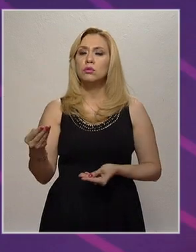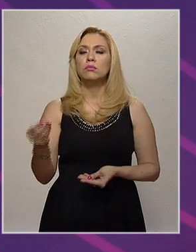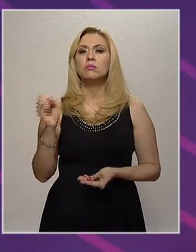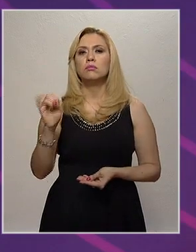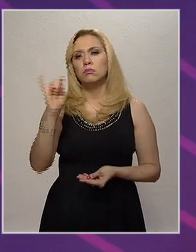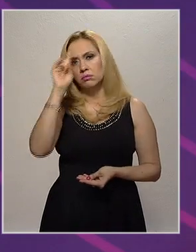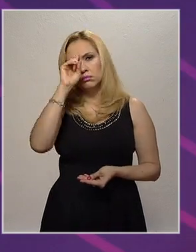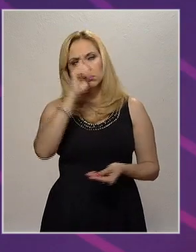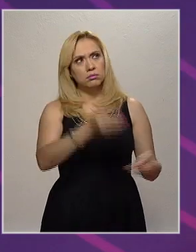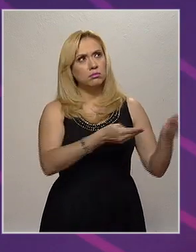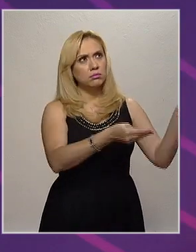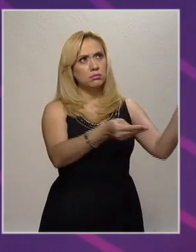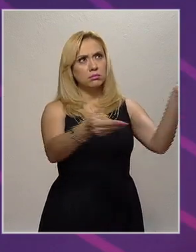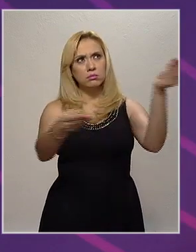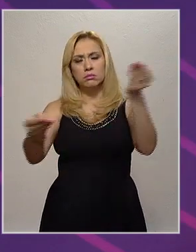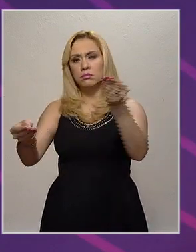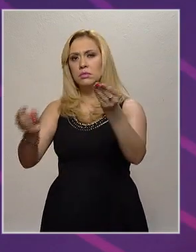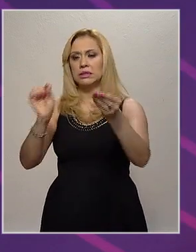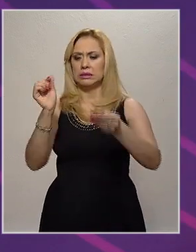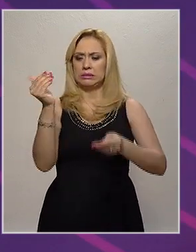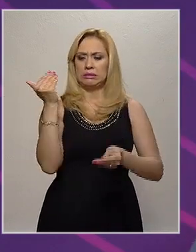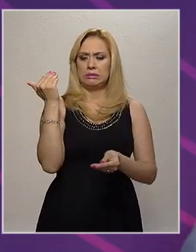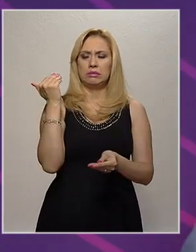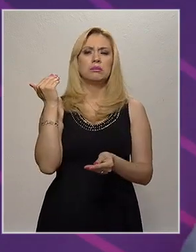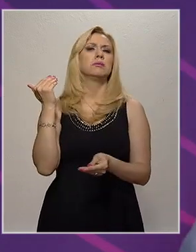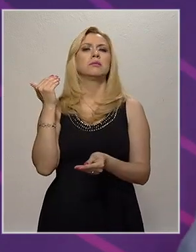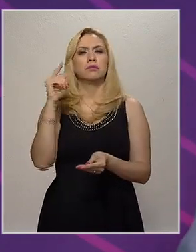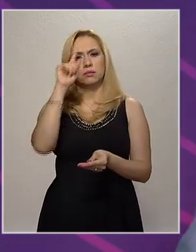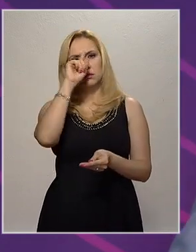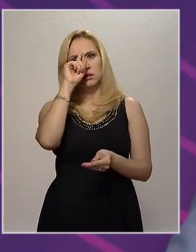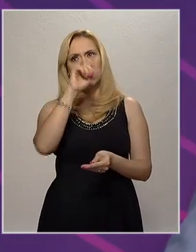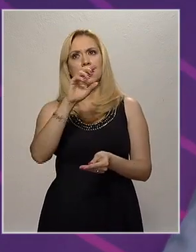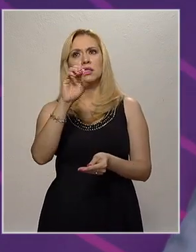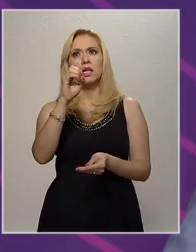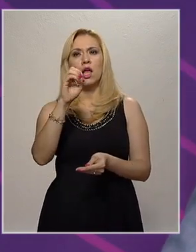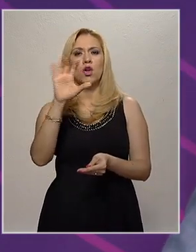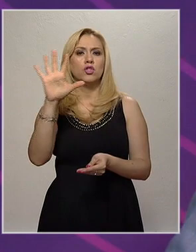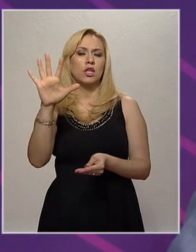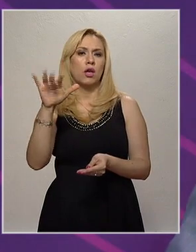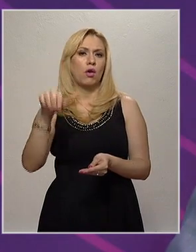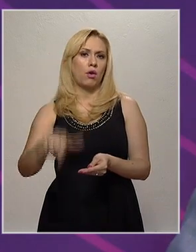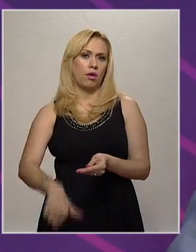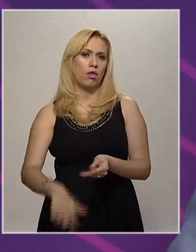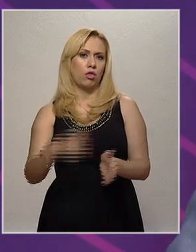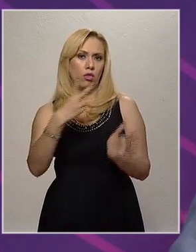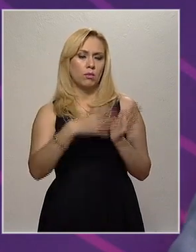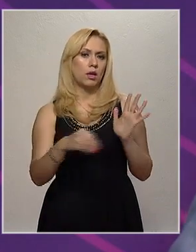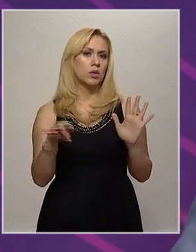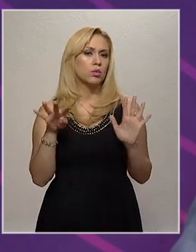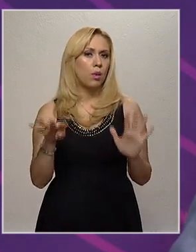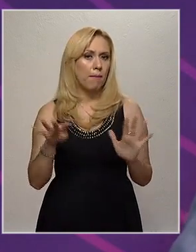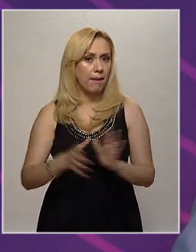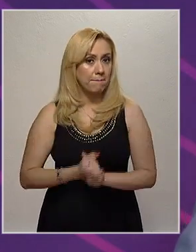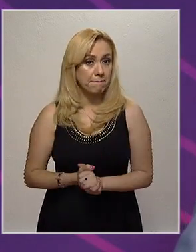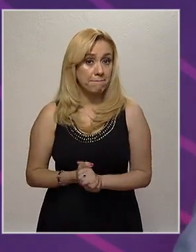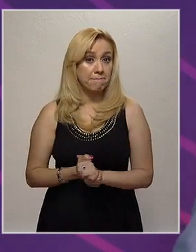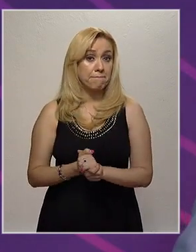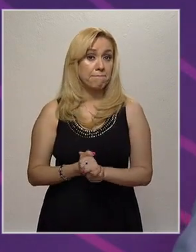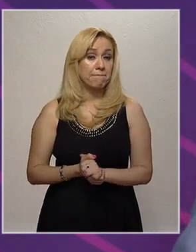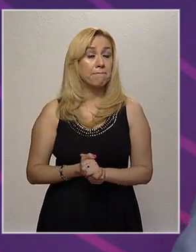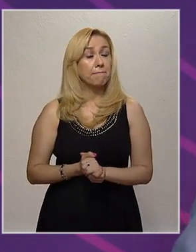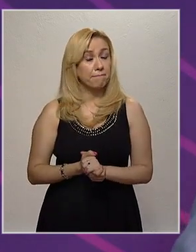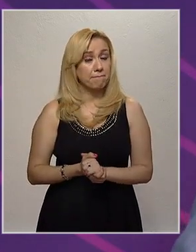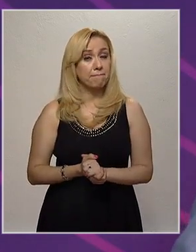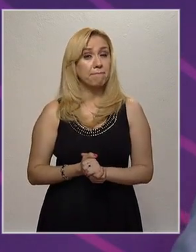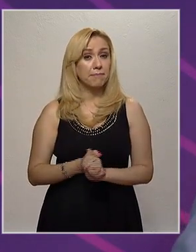sobre violencia obstétrica, siendo el más reciente la recomendación 05 de este año 2019. Parece que ahí